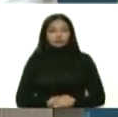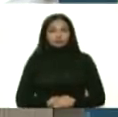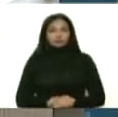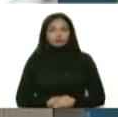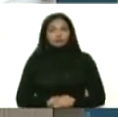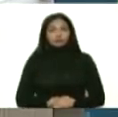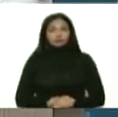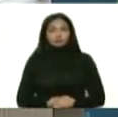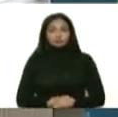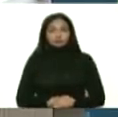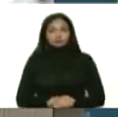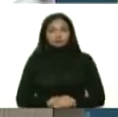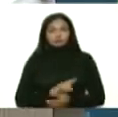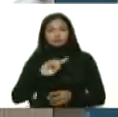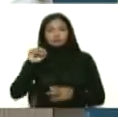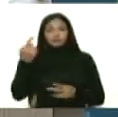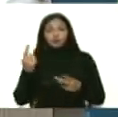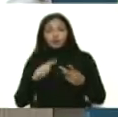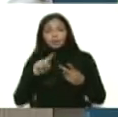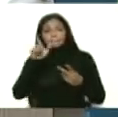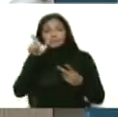Luego tenemos un caso